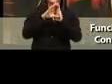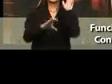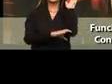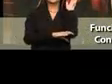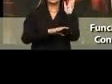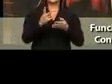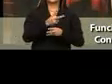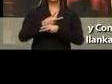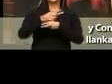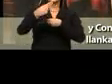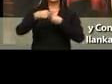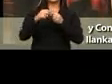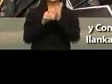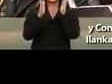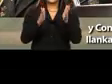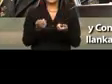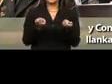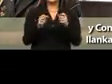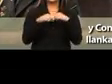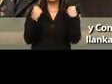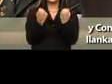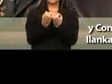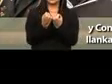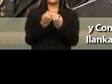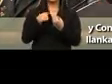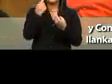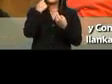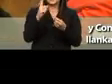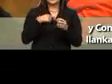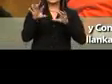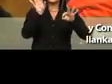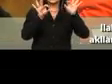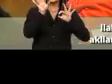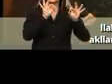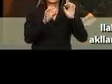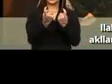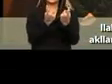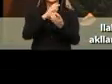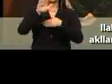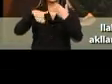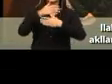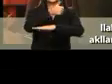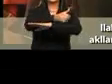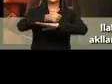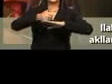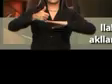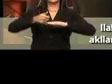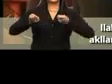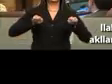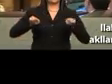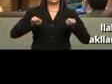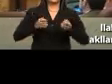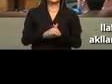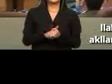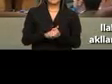Consejo de Participación Ciudadana y Control Social, que dan las herramientas para la selección y elección de todas las autoridades de los organismos de